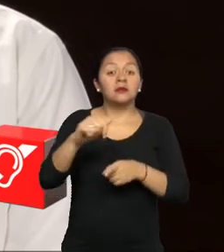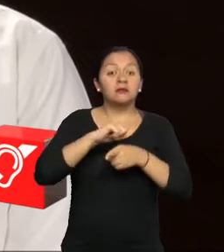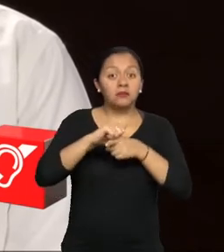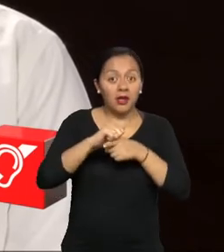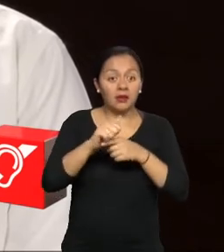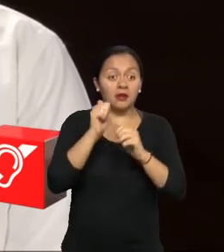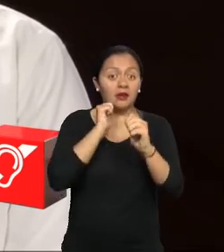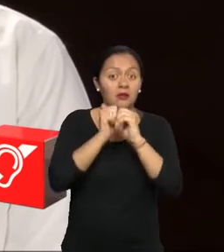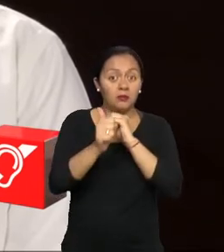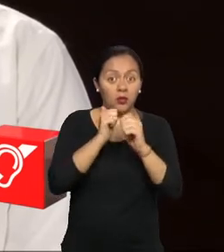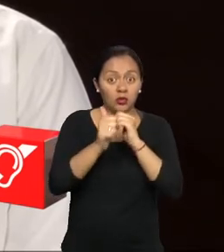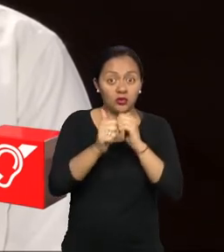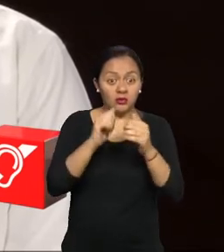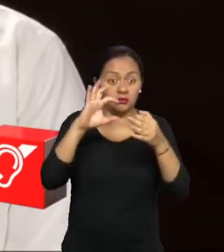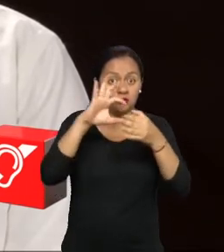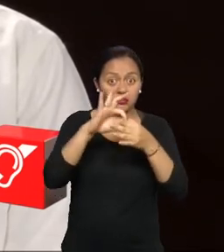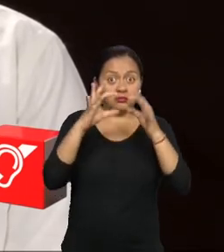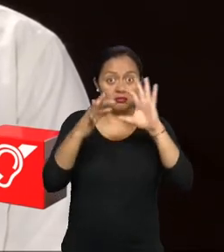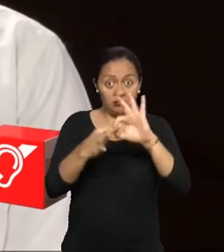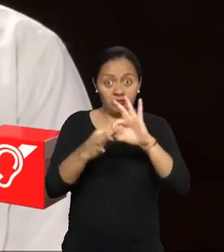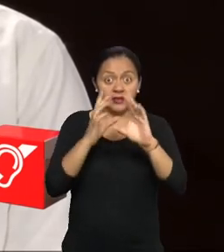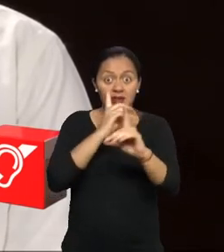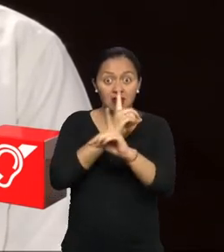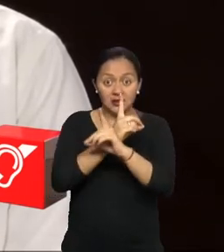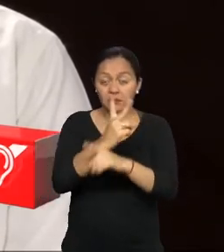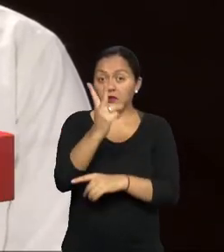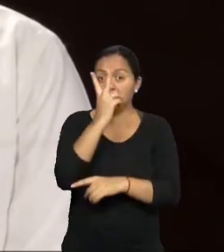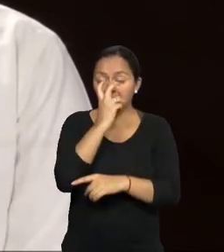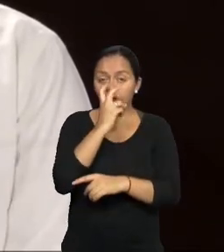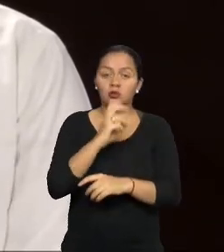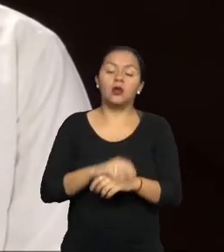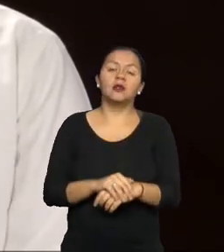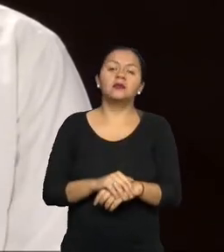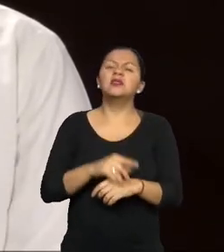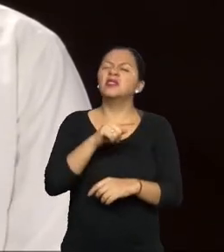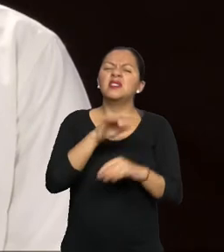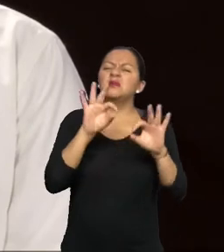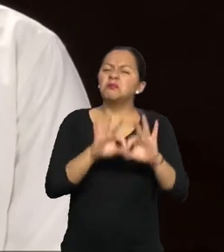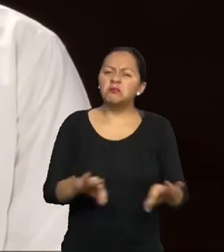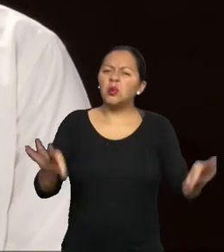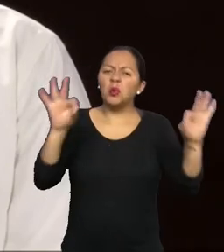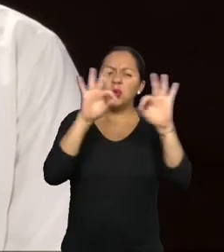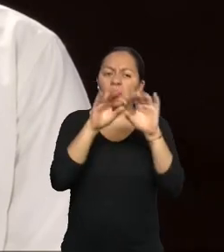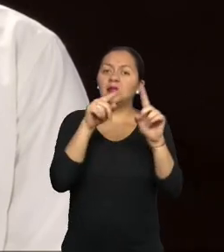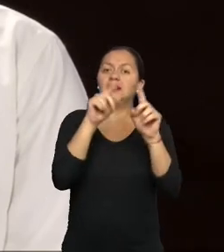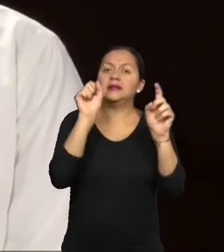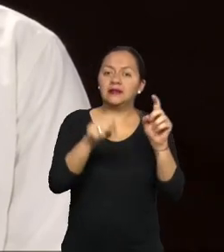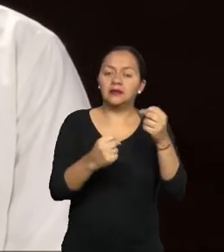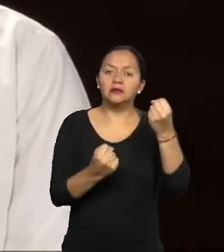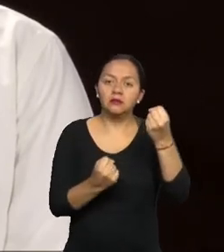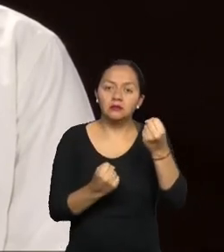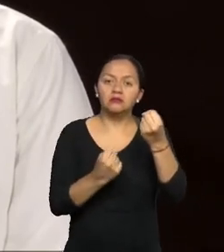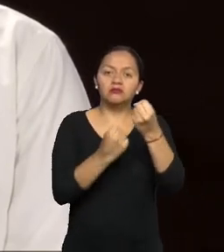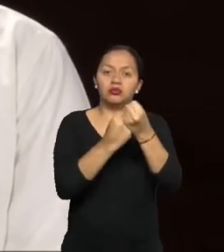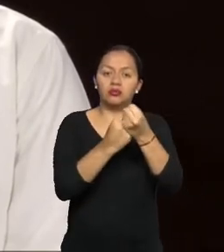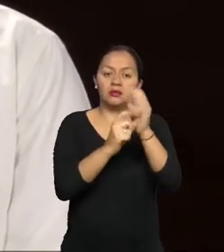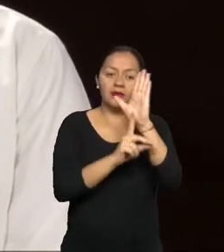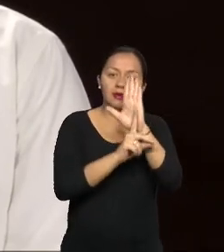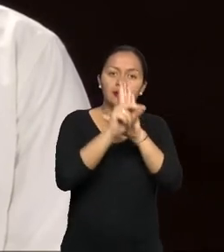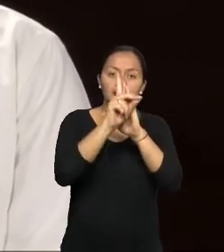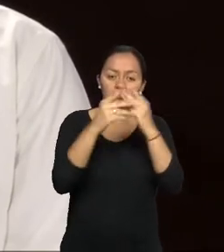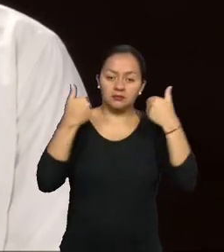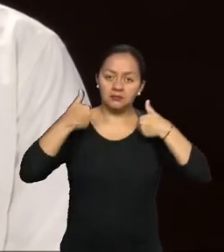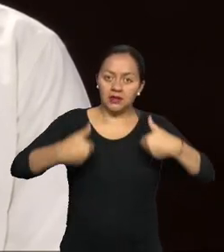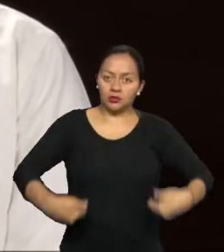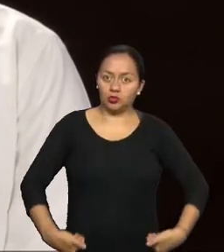a nivel paralímpico de las personas con discapacidad visual o personas ciegas es muy importante porque aporta a un desarrollo integral de su